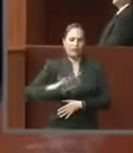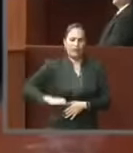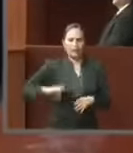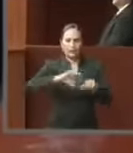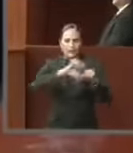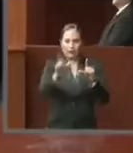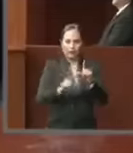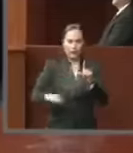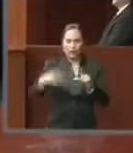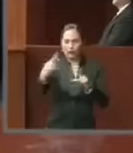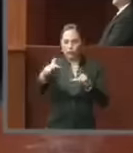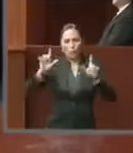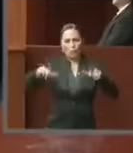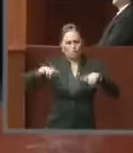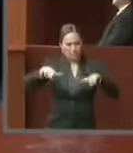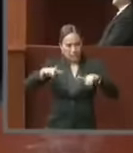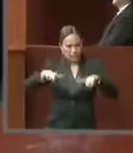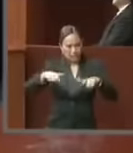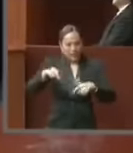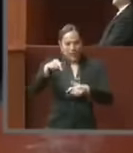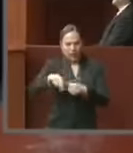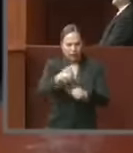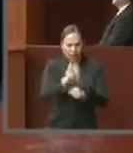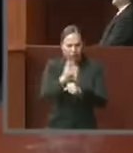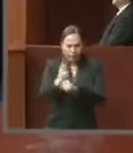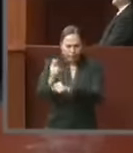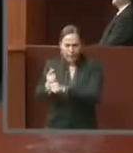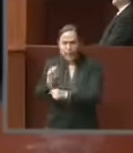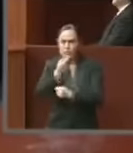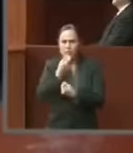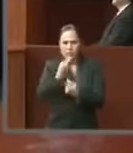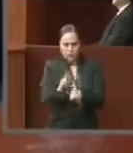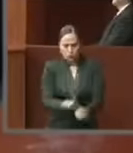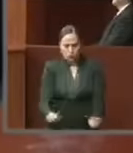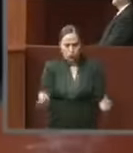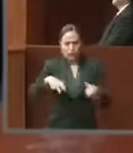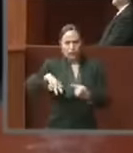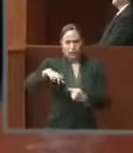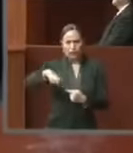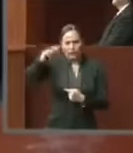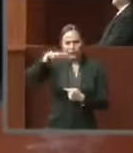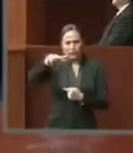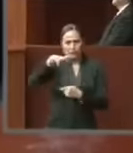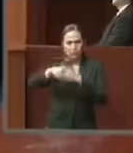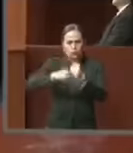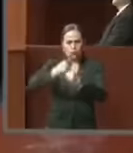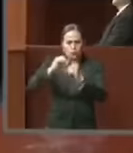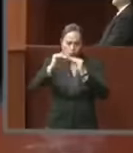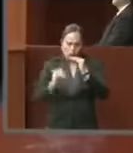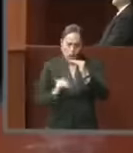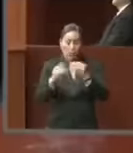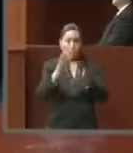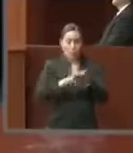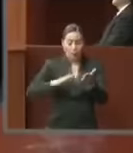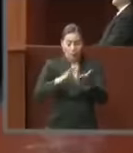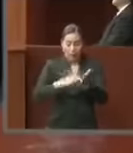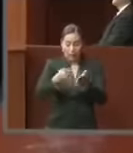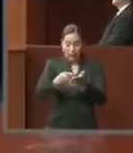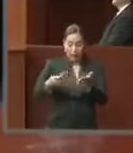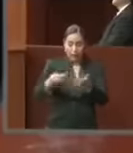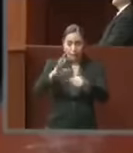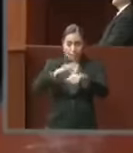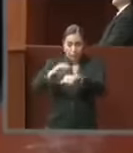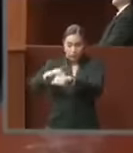en las cuales se identifican a personas menores de edad sin que se presentara la documentación establecida por los